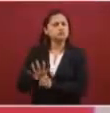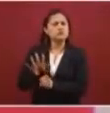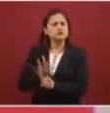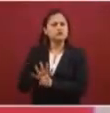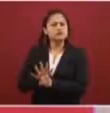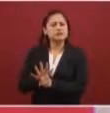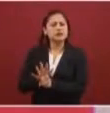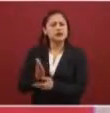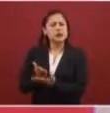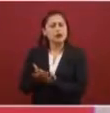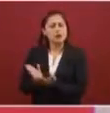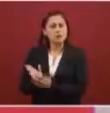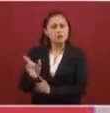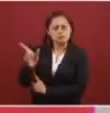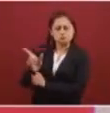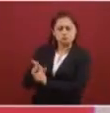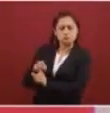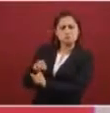tenemos mucho patriotismo